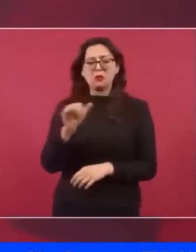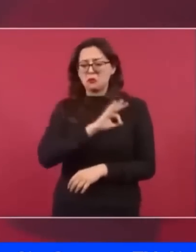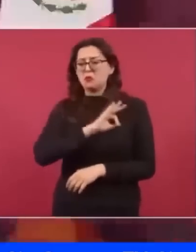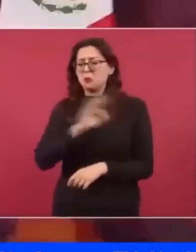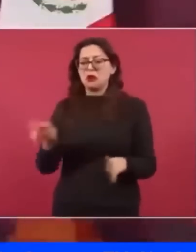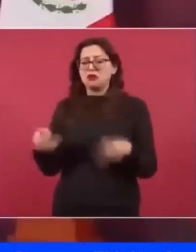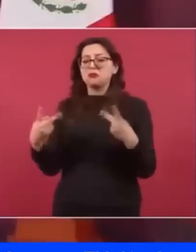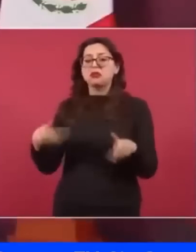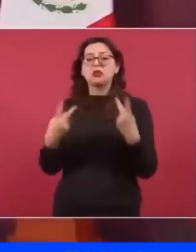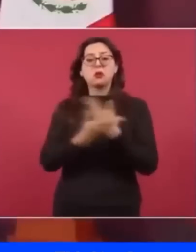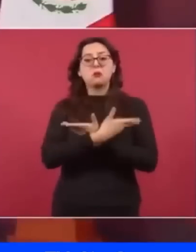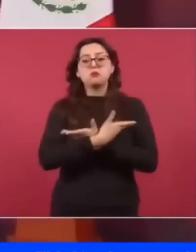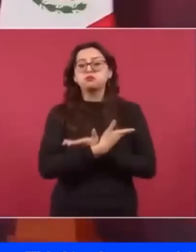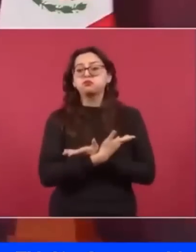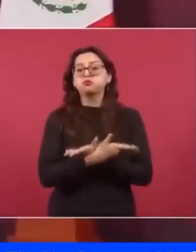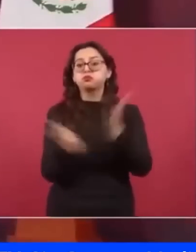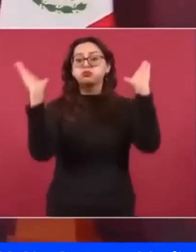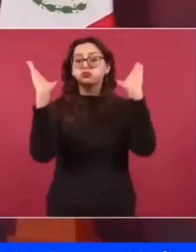adictiva.